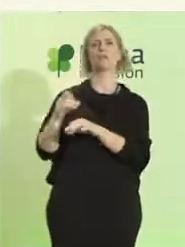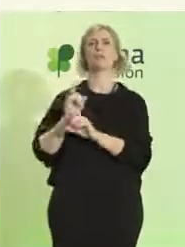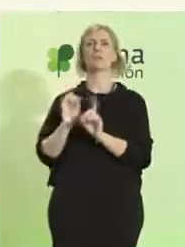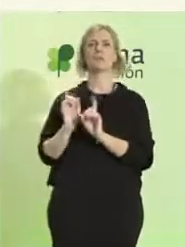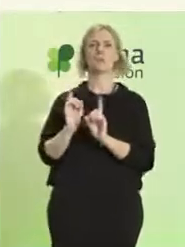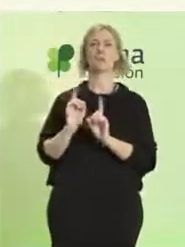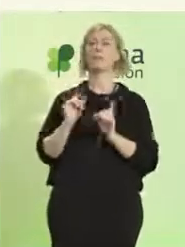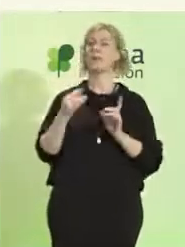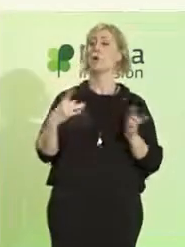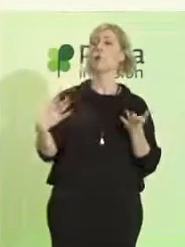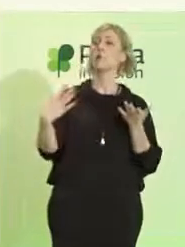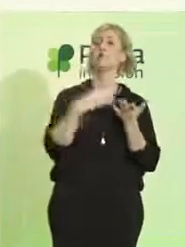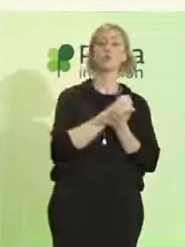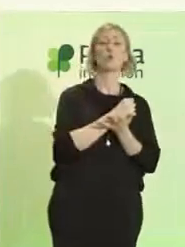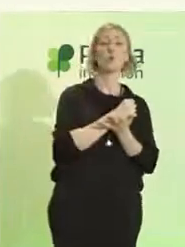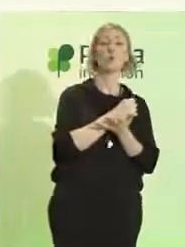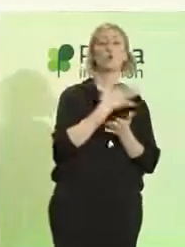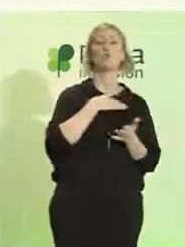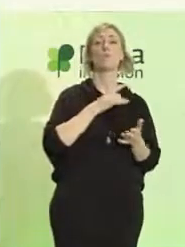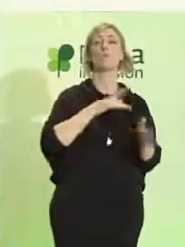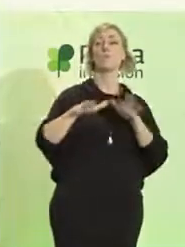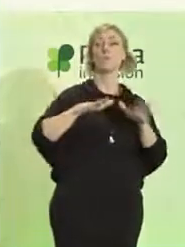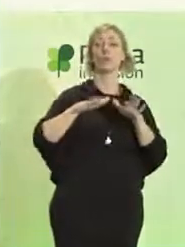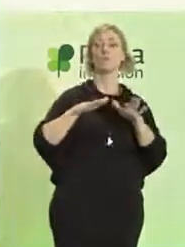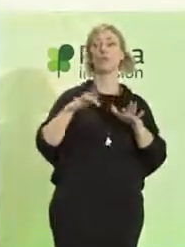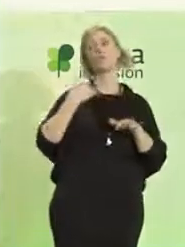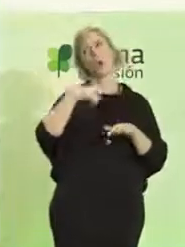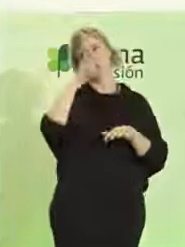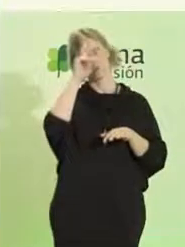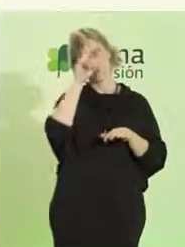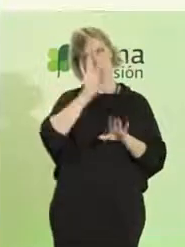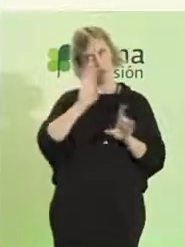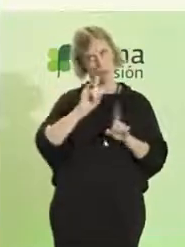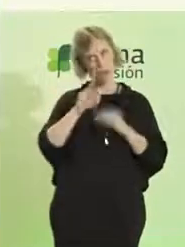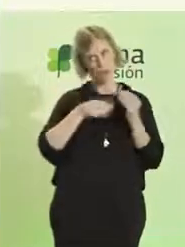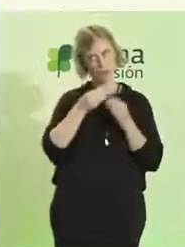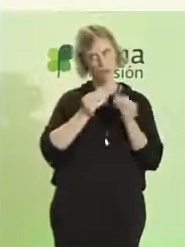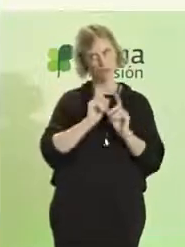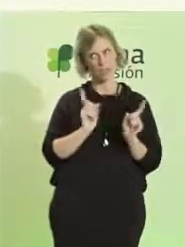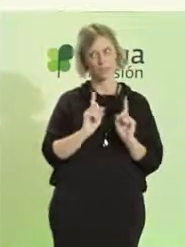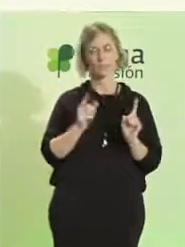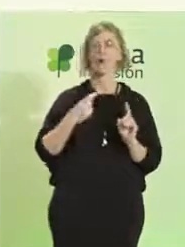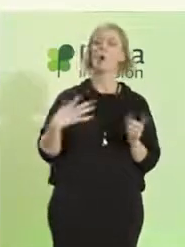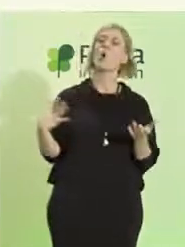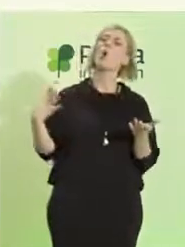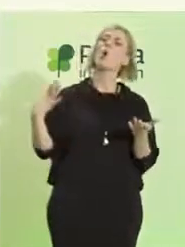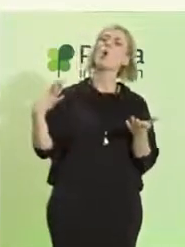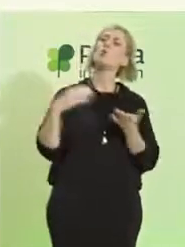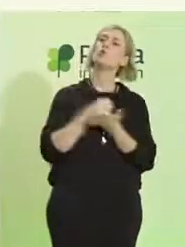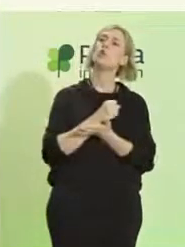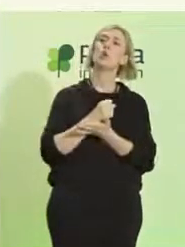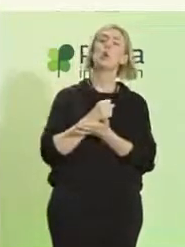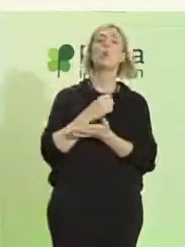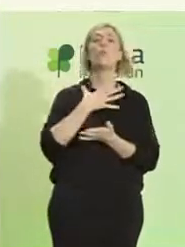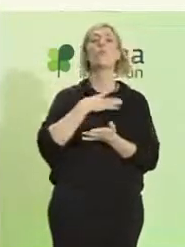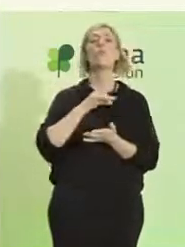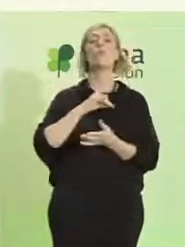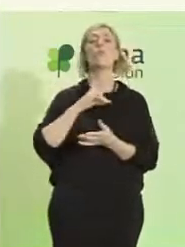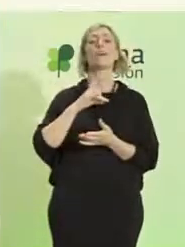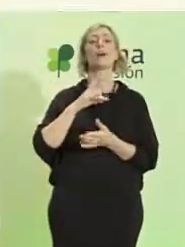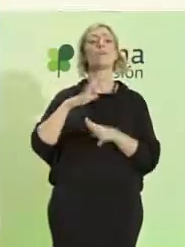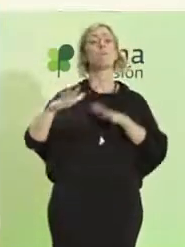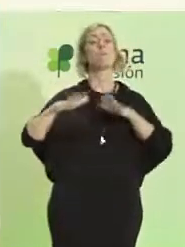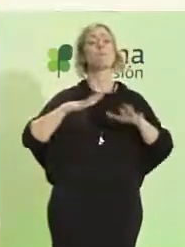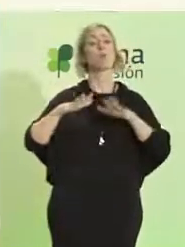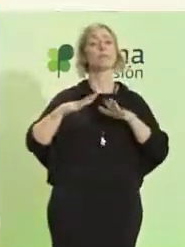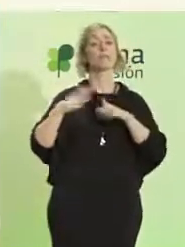moverse, y lo podríamos hacer hoy, pero no lo voy a hacer, no os preocupéis, que vais con zapatos. Todo el mundo puede moverse representando el dolor que se siente